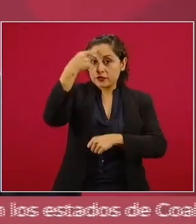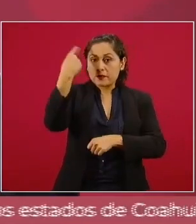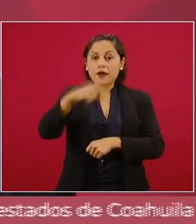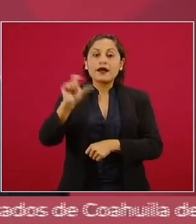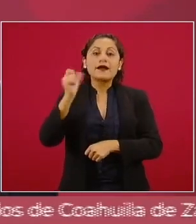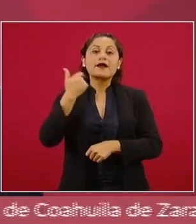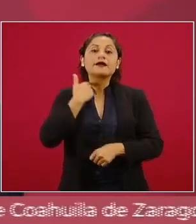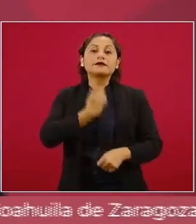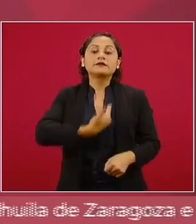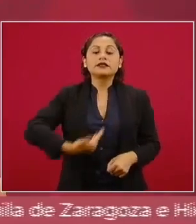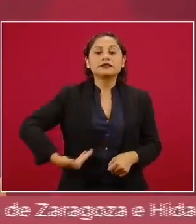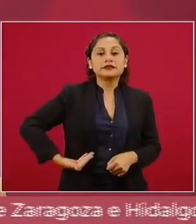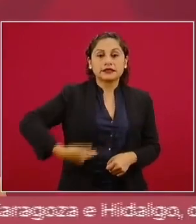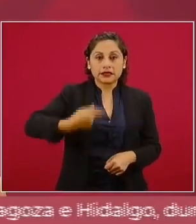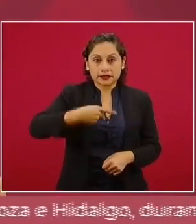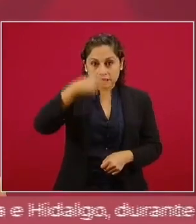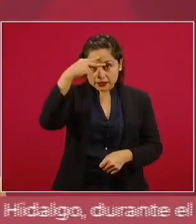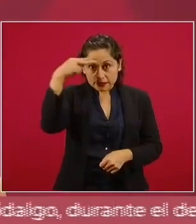de